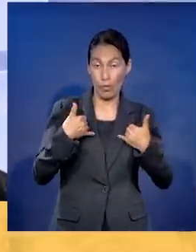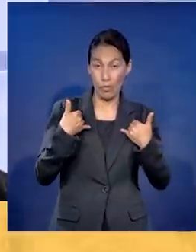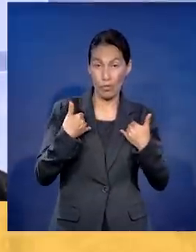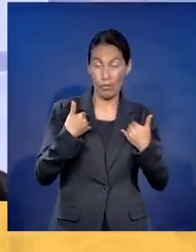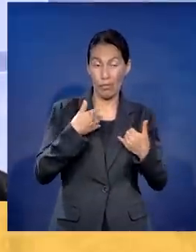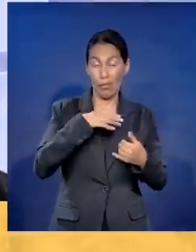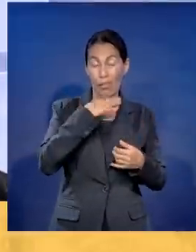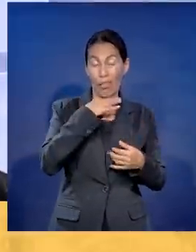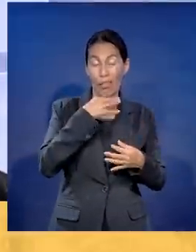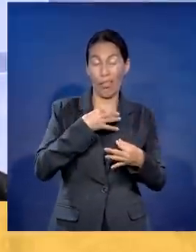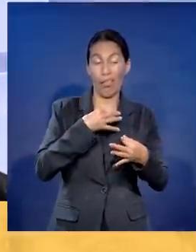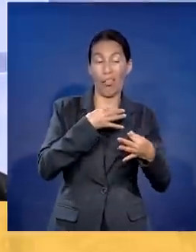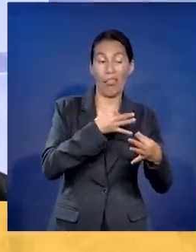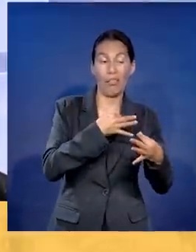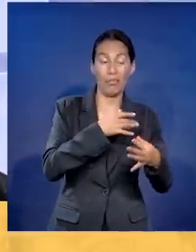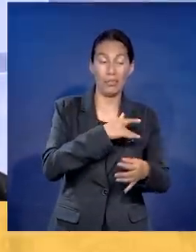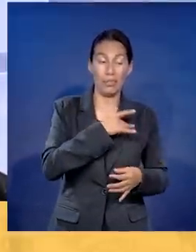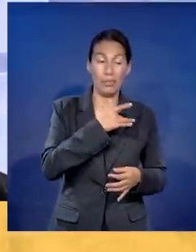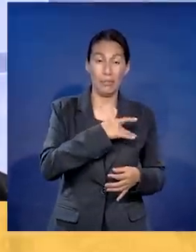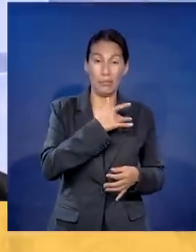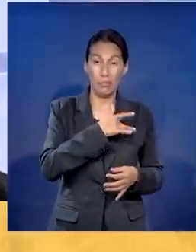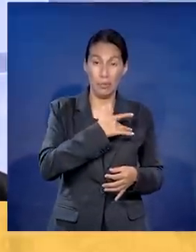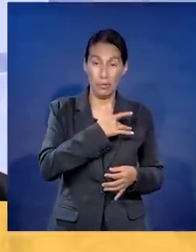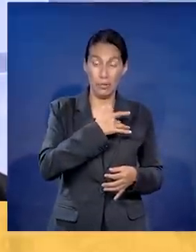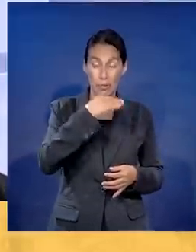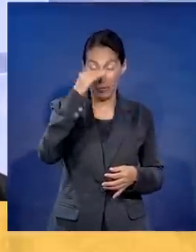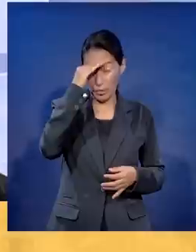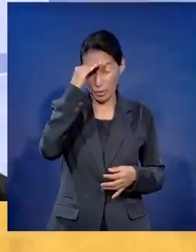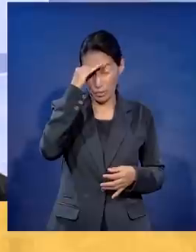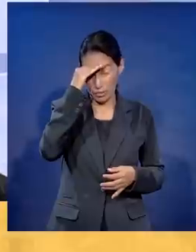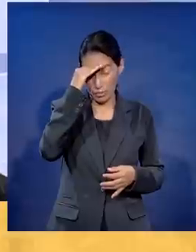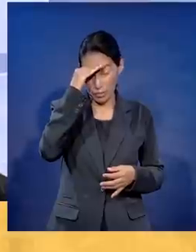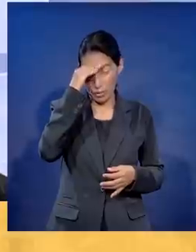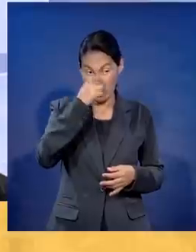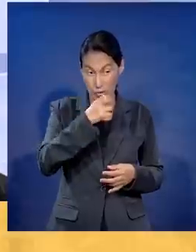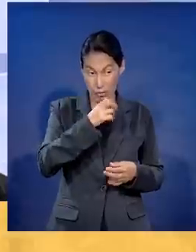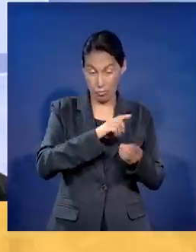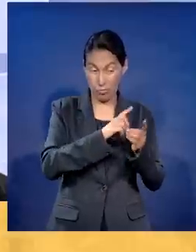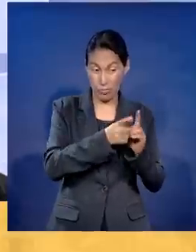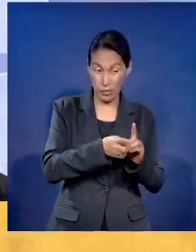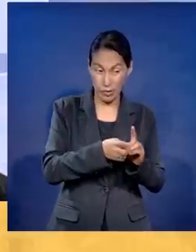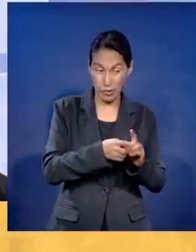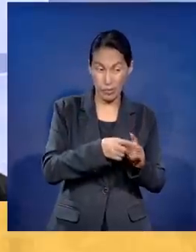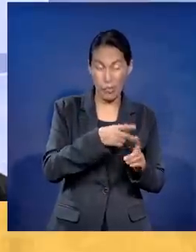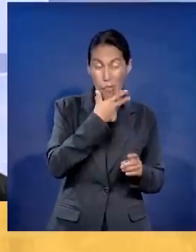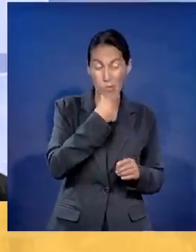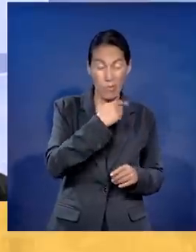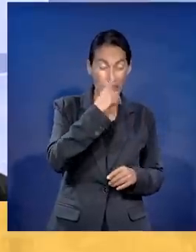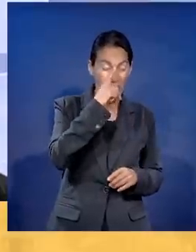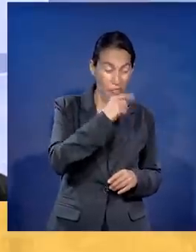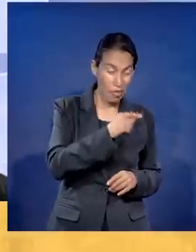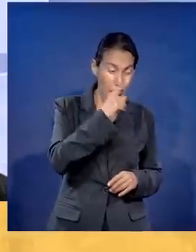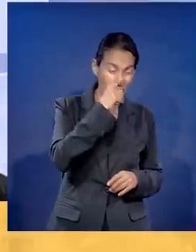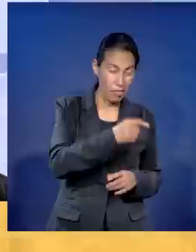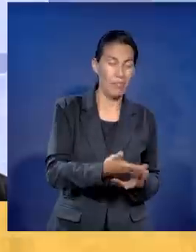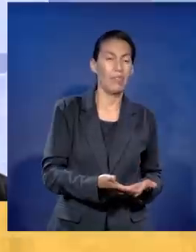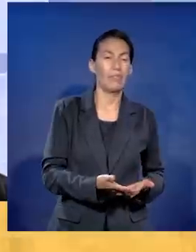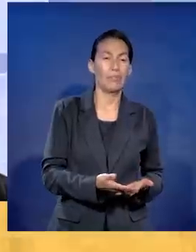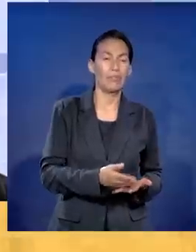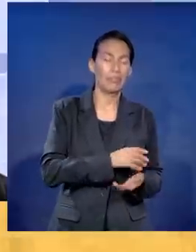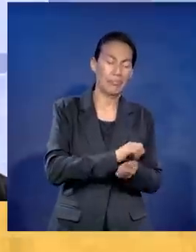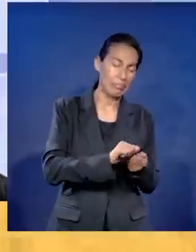pero si el muchacho no le funciona así la mente Si es la los sentimientos los pensamientos los que están arriba va a terminar